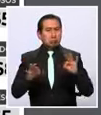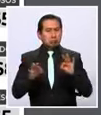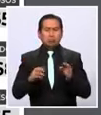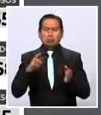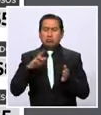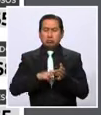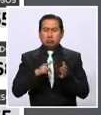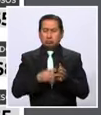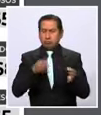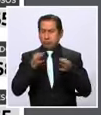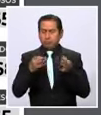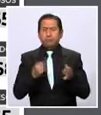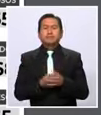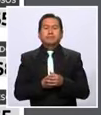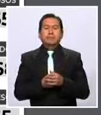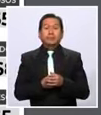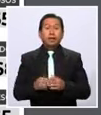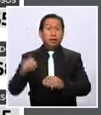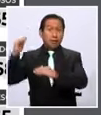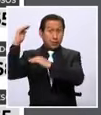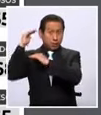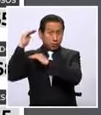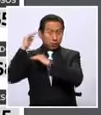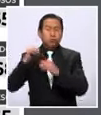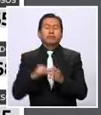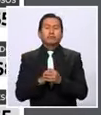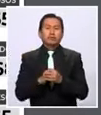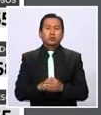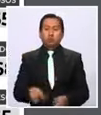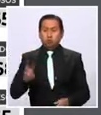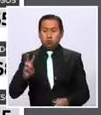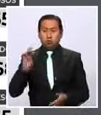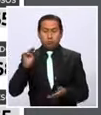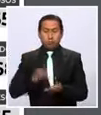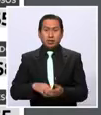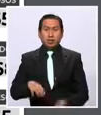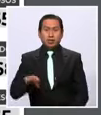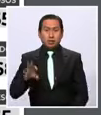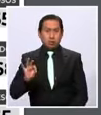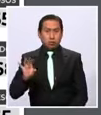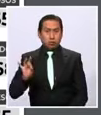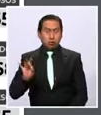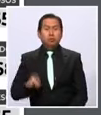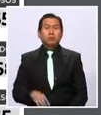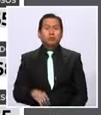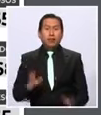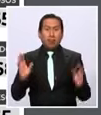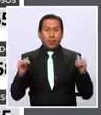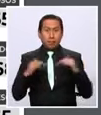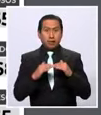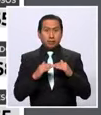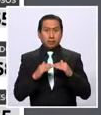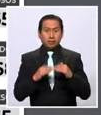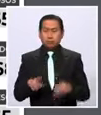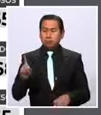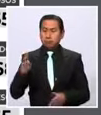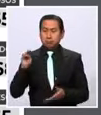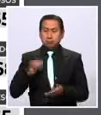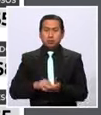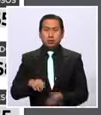corresponde a santacruz 2.098 la paz